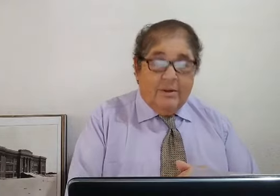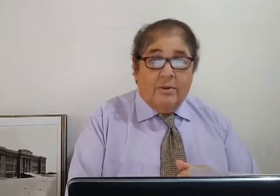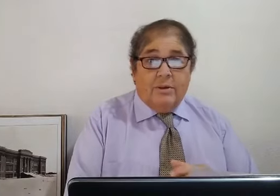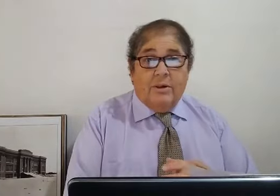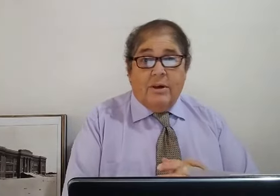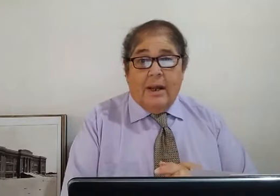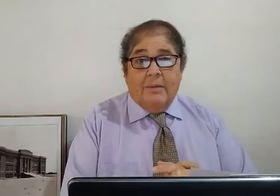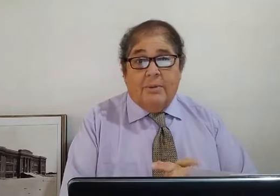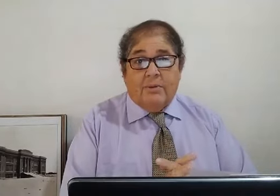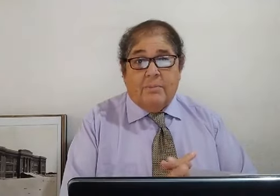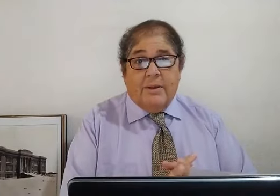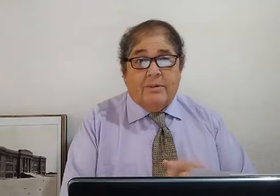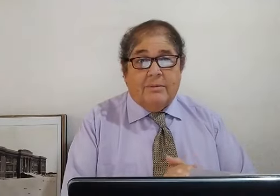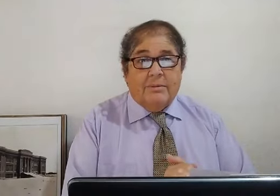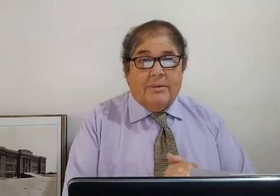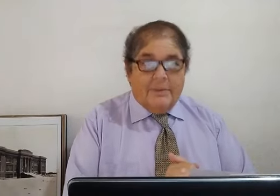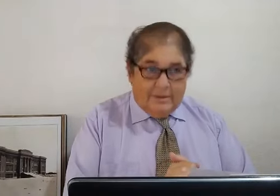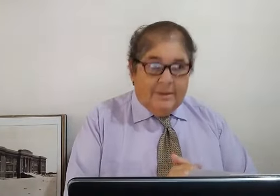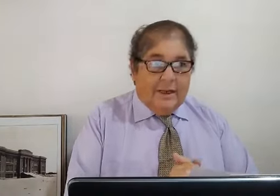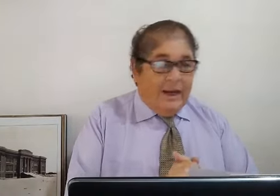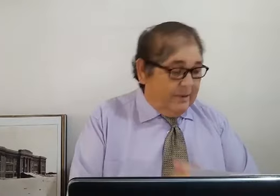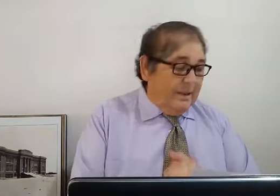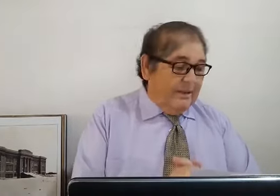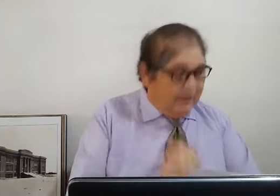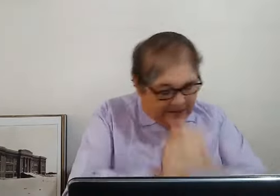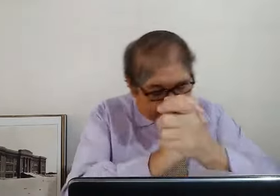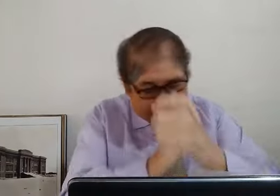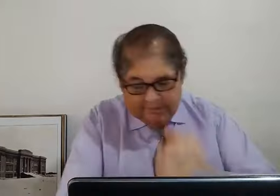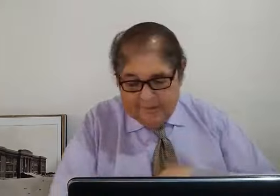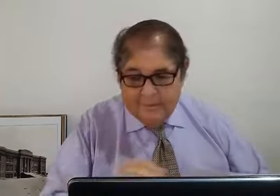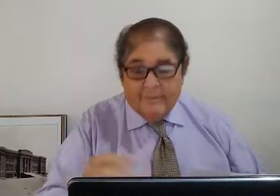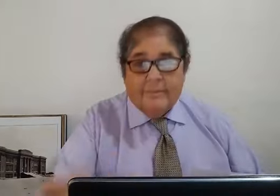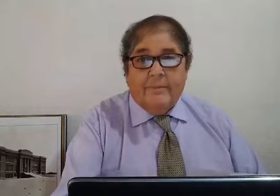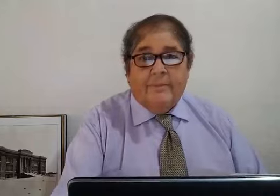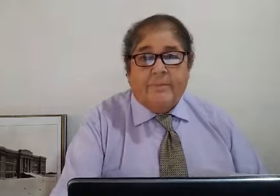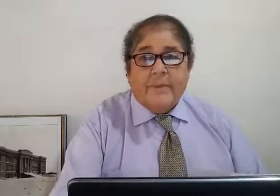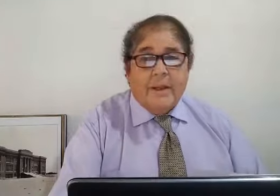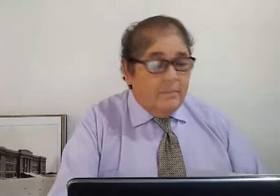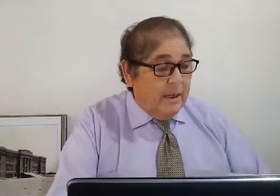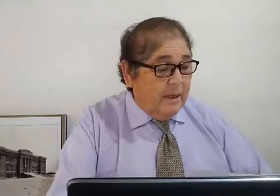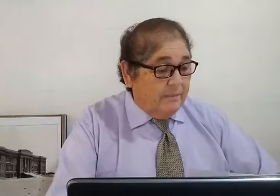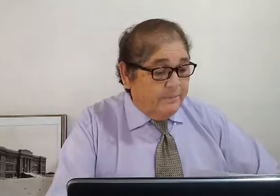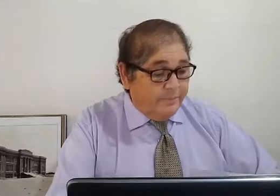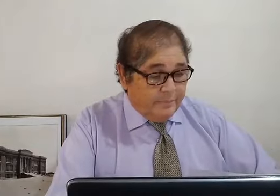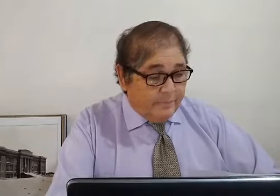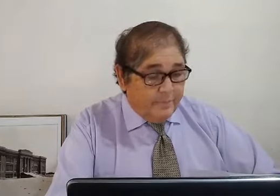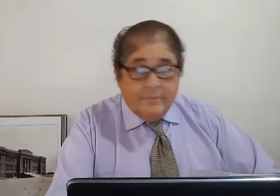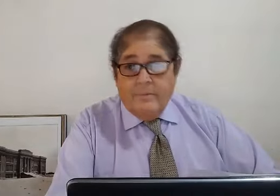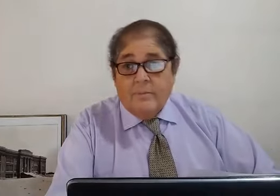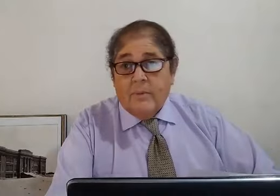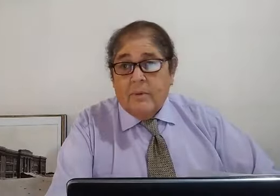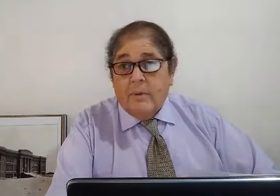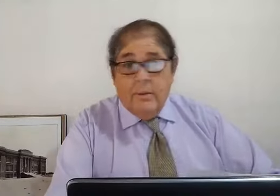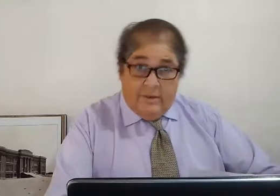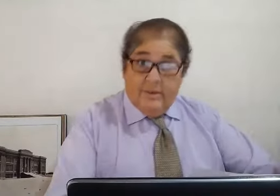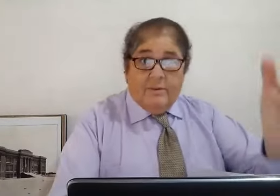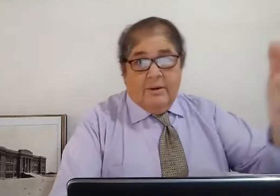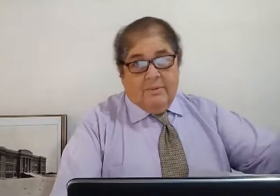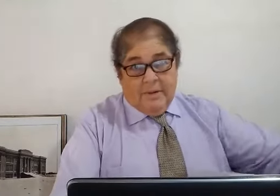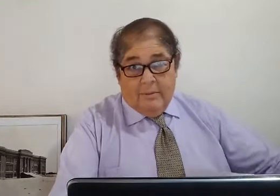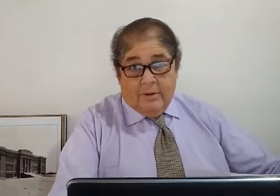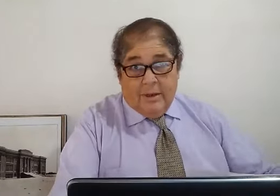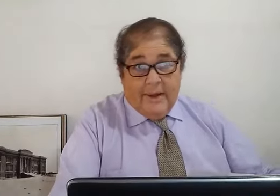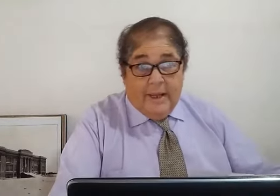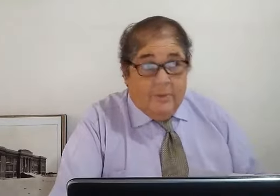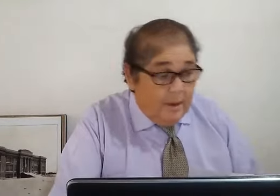un auditorio leal, por supuesto. Gracias, gracias. Miren, pues es que es una